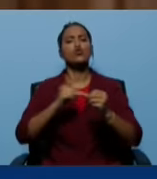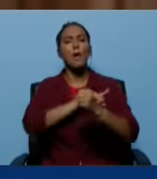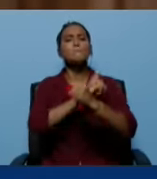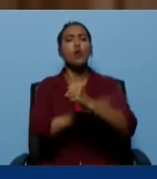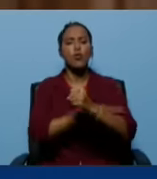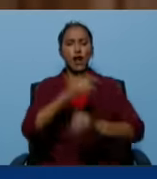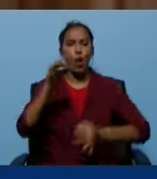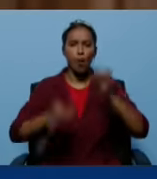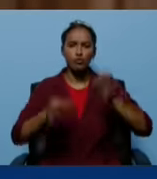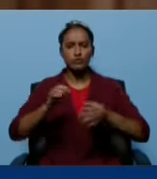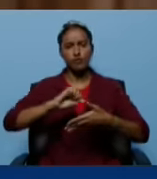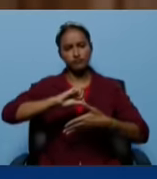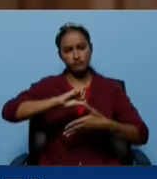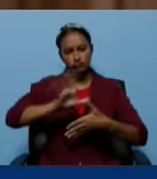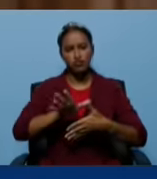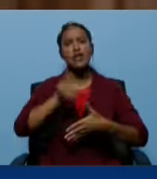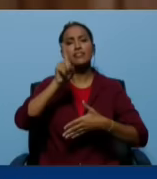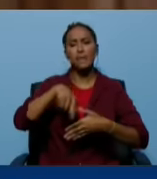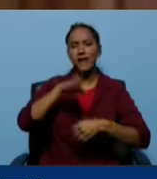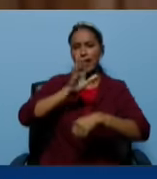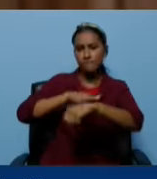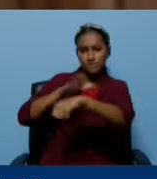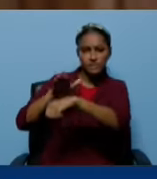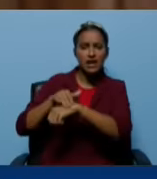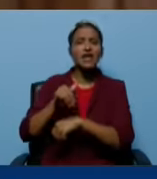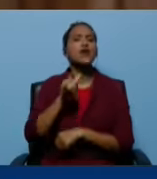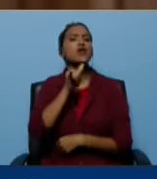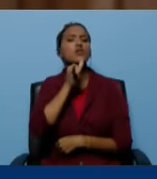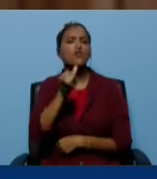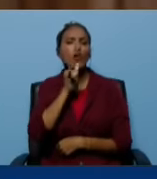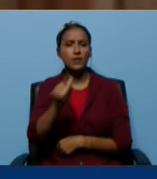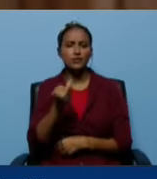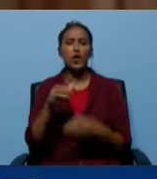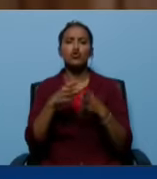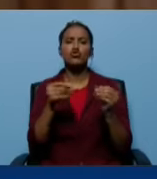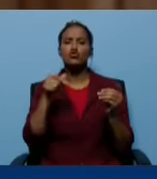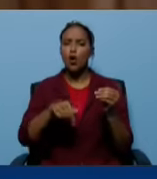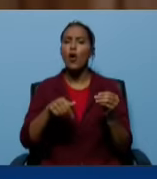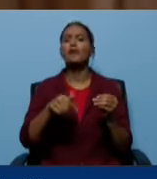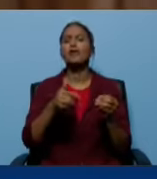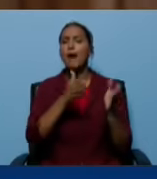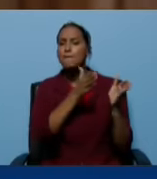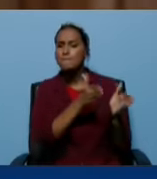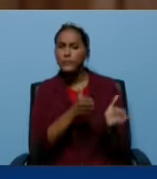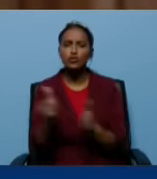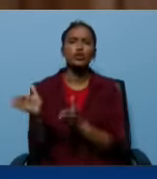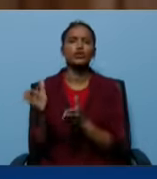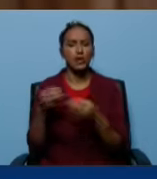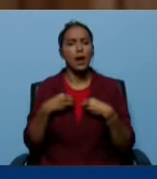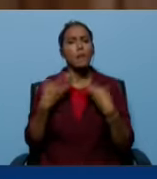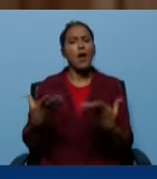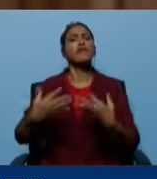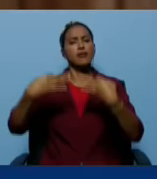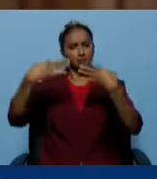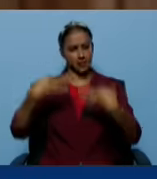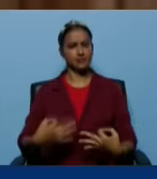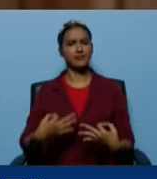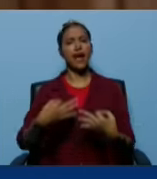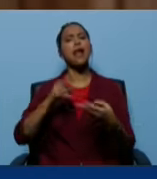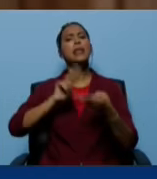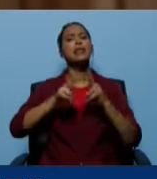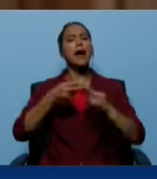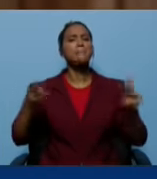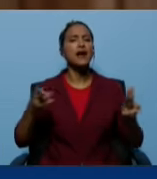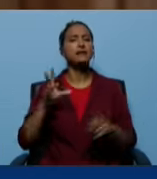ALBA también serán informados de este proceso que puede garantizar la paz no solo en Venezuela, sino